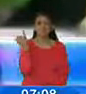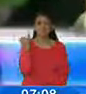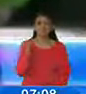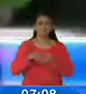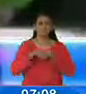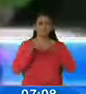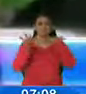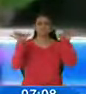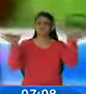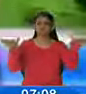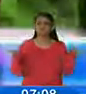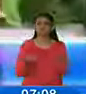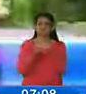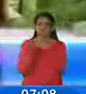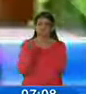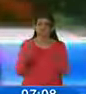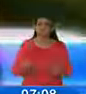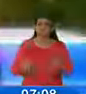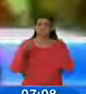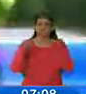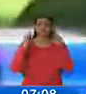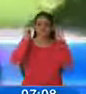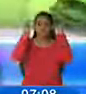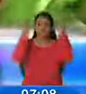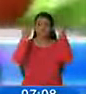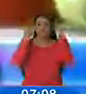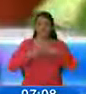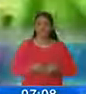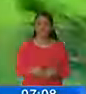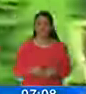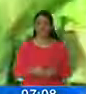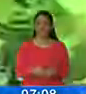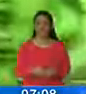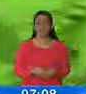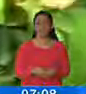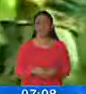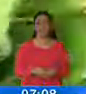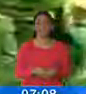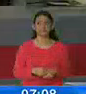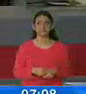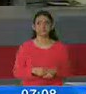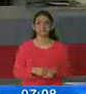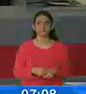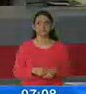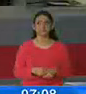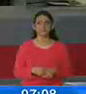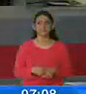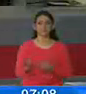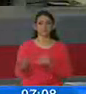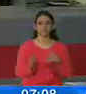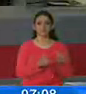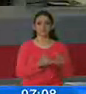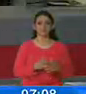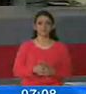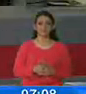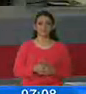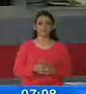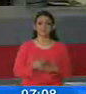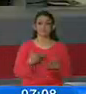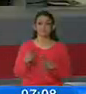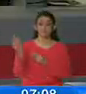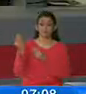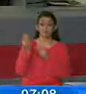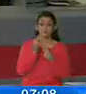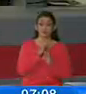por varias horas las inmediaciones de la tribuna de los Chiris. En Quito informó Iván Casamen. Y tras conocer los primeros resultados de